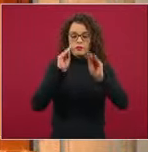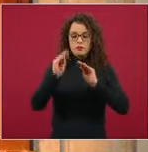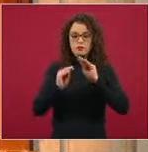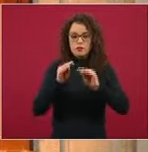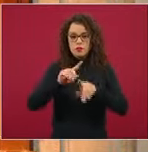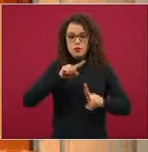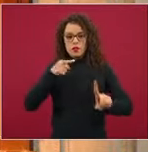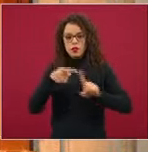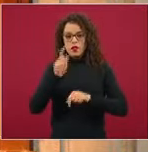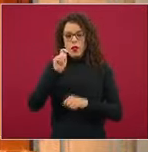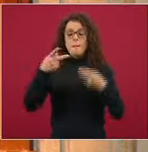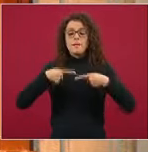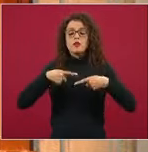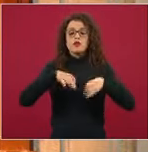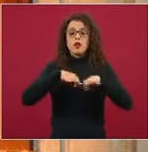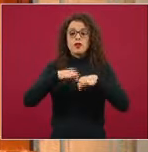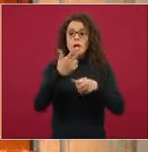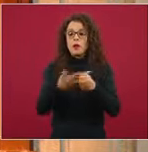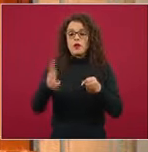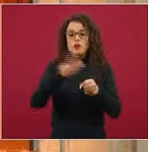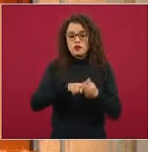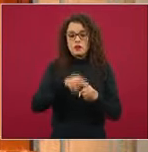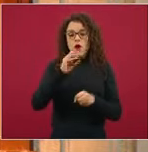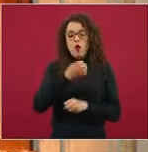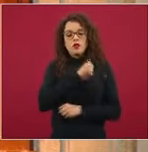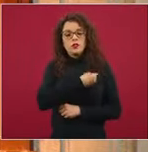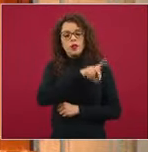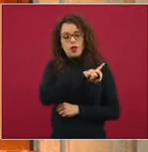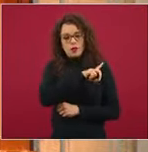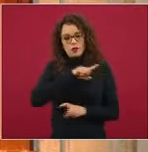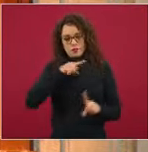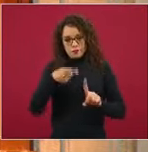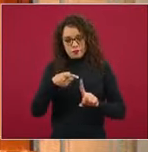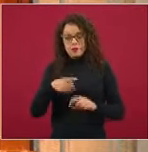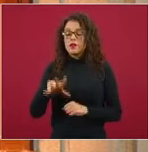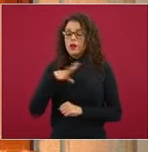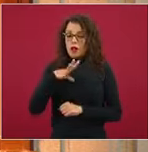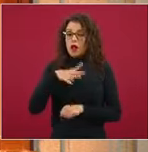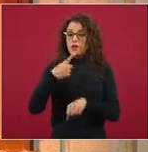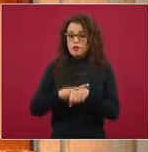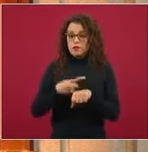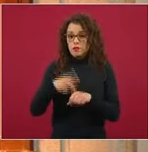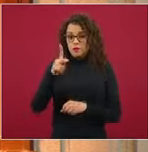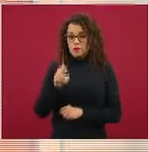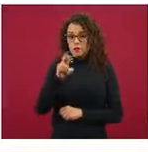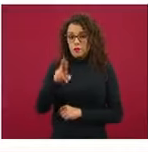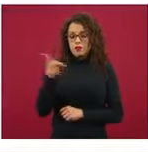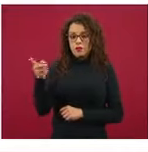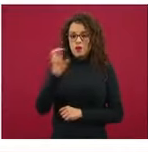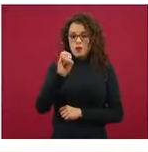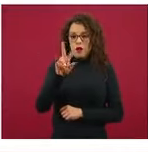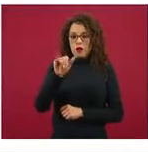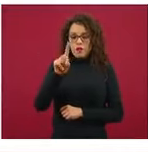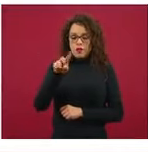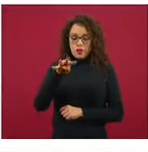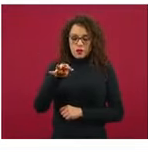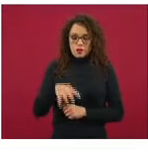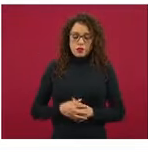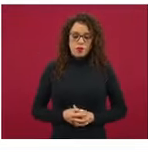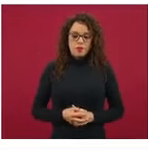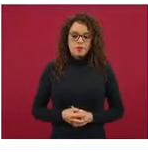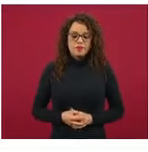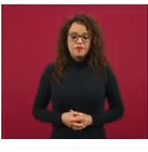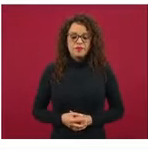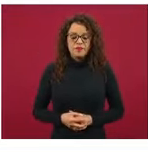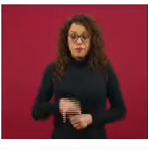personas profesionales de la salud que en su momento han tenido afectaciones por COVID-19.